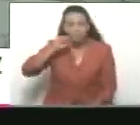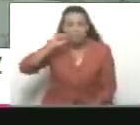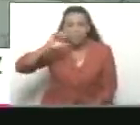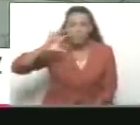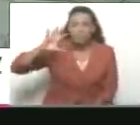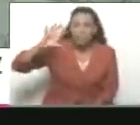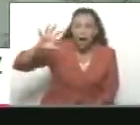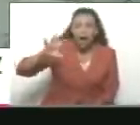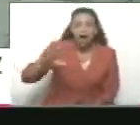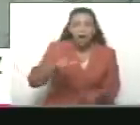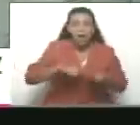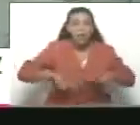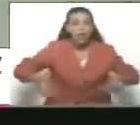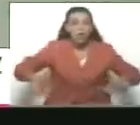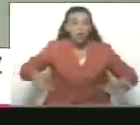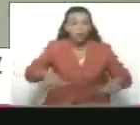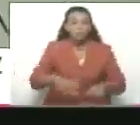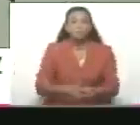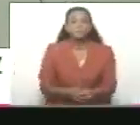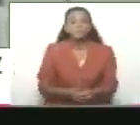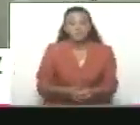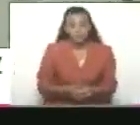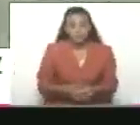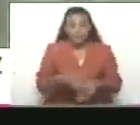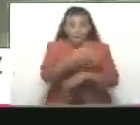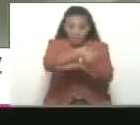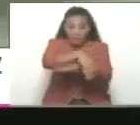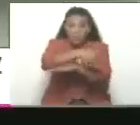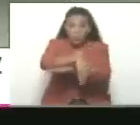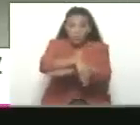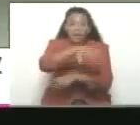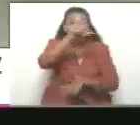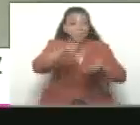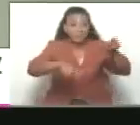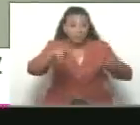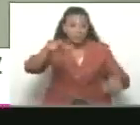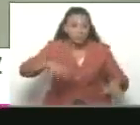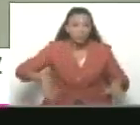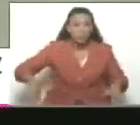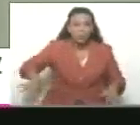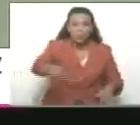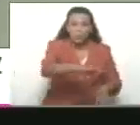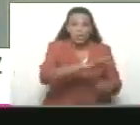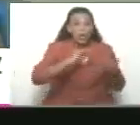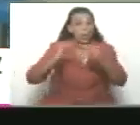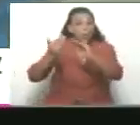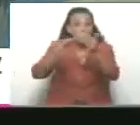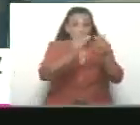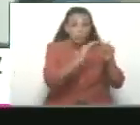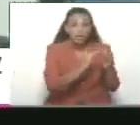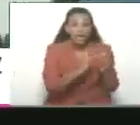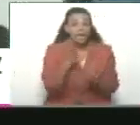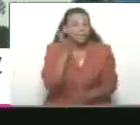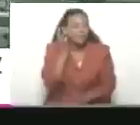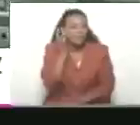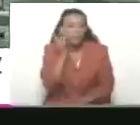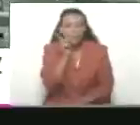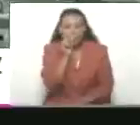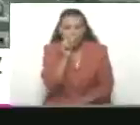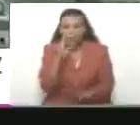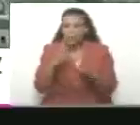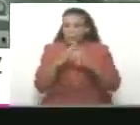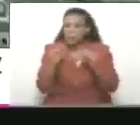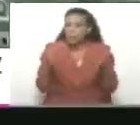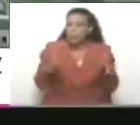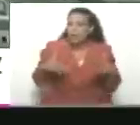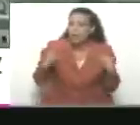afuera de este hospital señor señor presidente están las estructuras nuestra comunidad nuestras mujeres todos